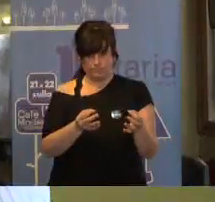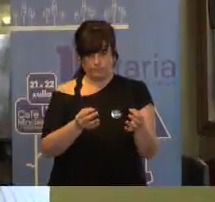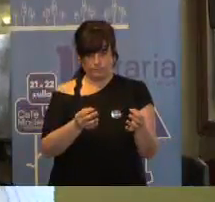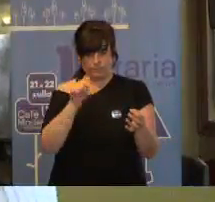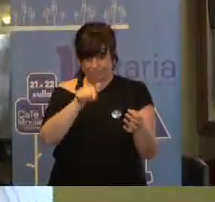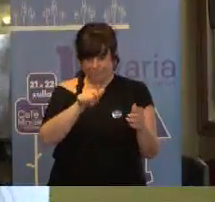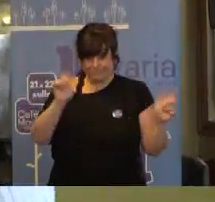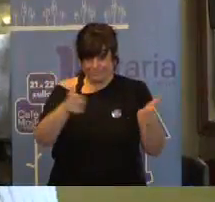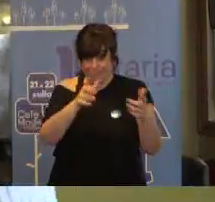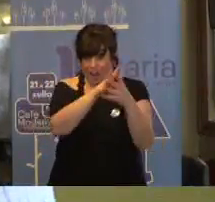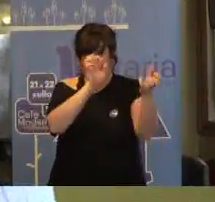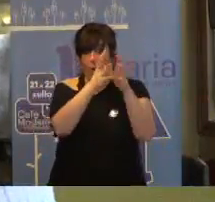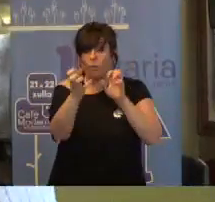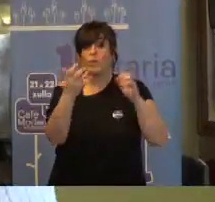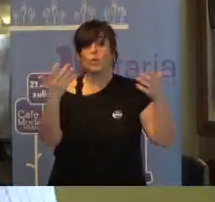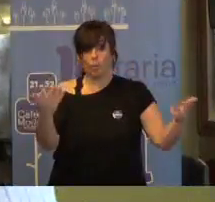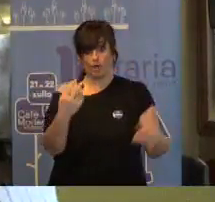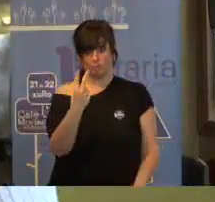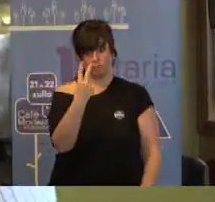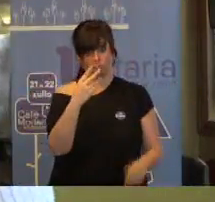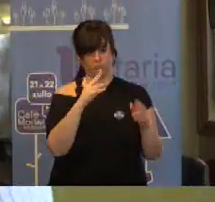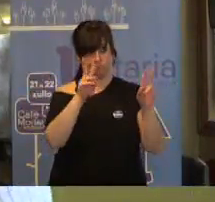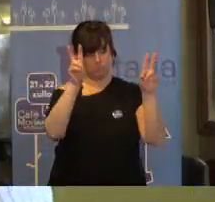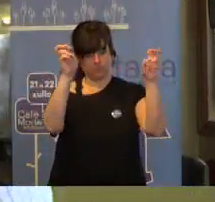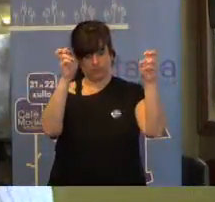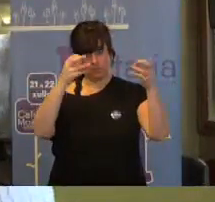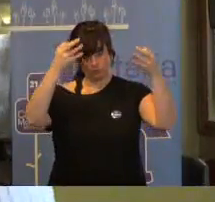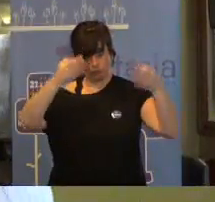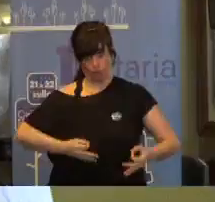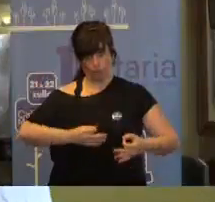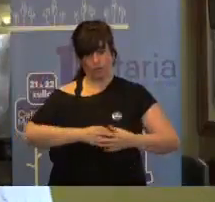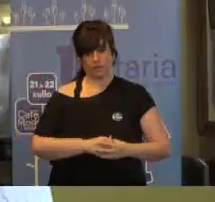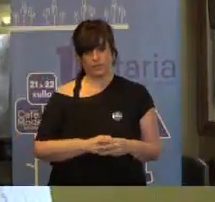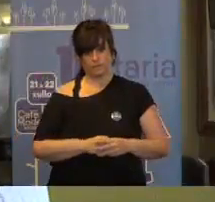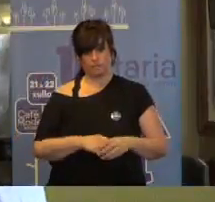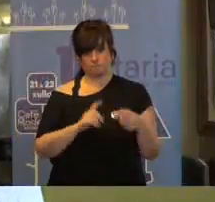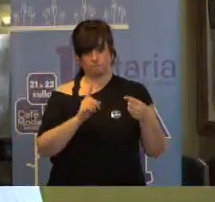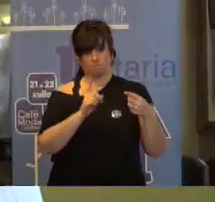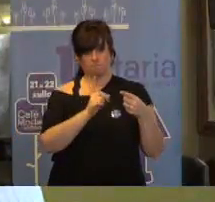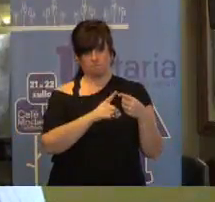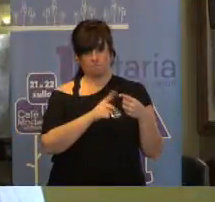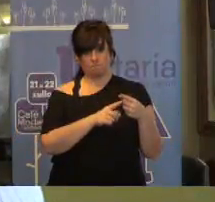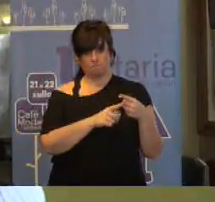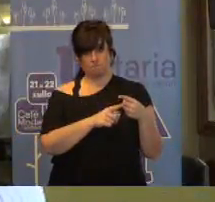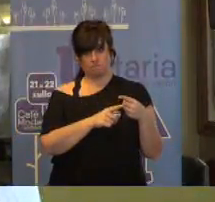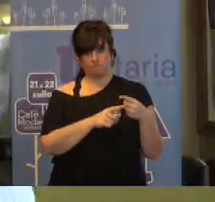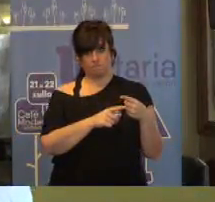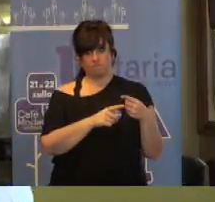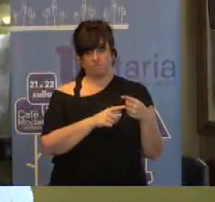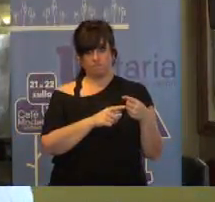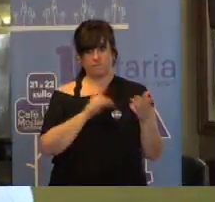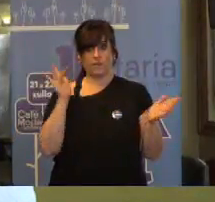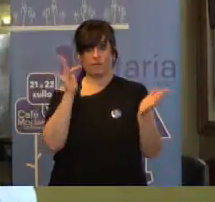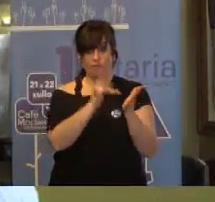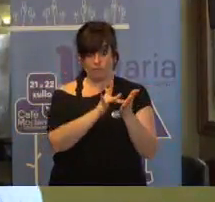pois acordamos dúas cuestións, digamos, formais, esenciais, primeiras, que son a data de celebración